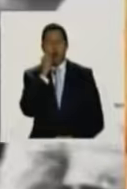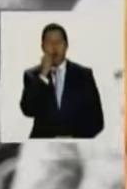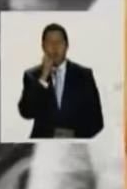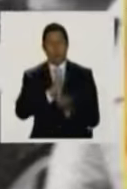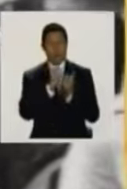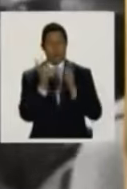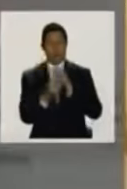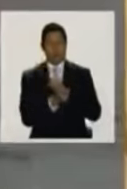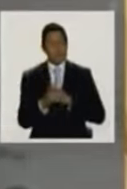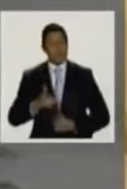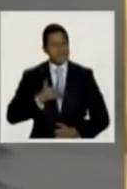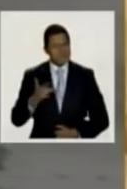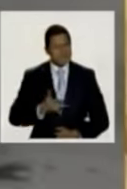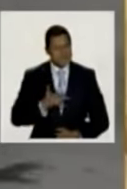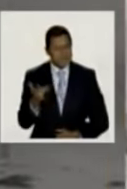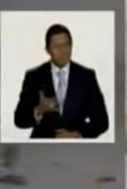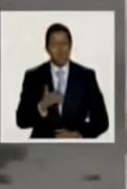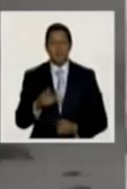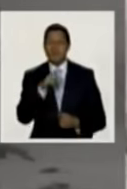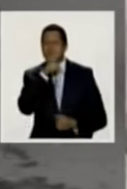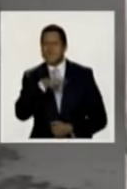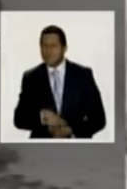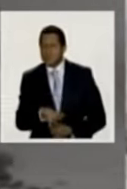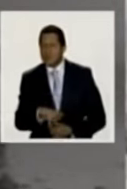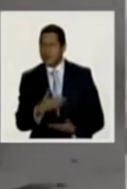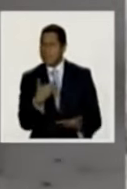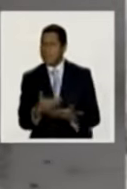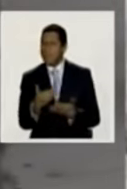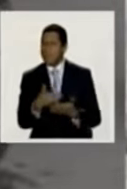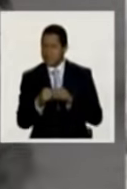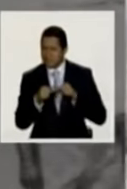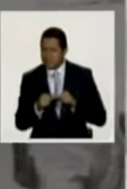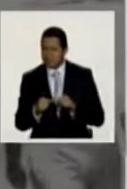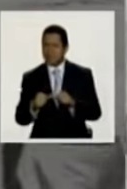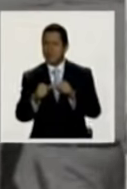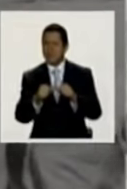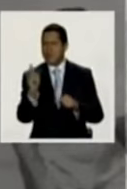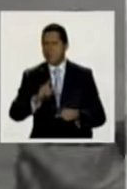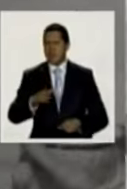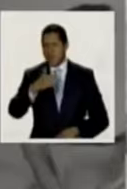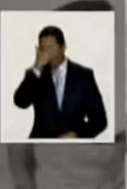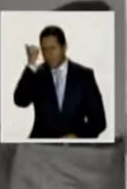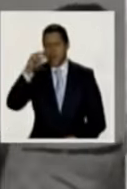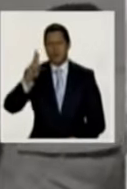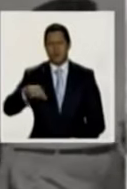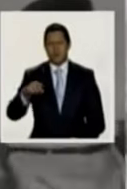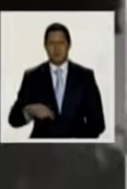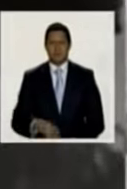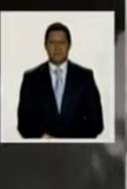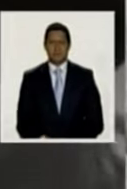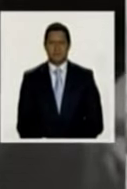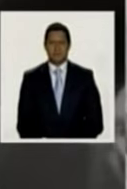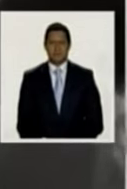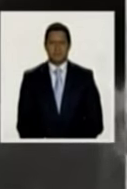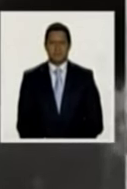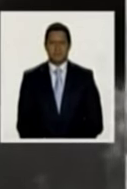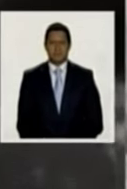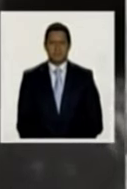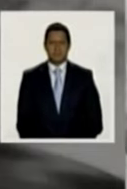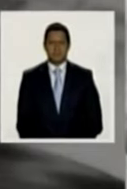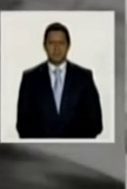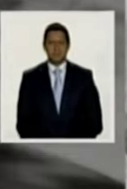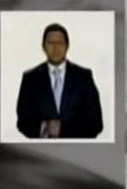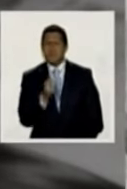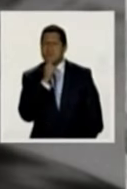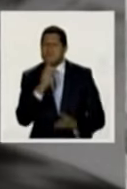que se convirtió en sentimiento, en leyenda, en presencia infinita y que no podrá olvidarse jamás.